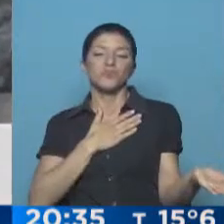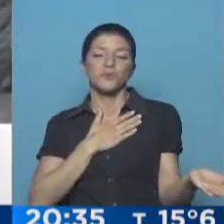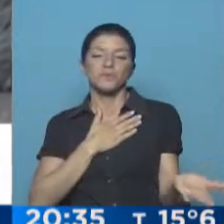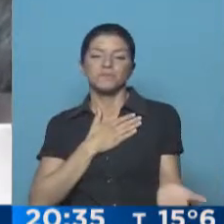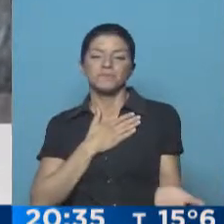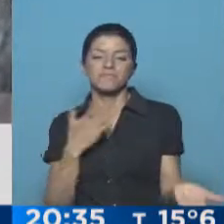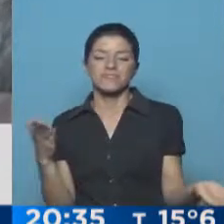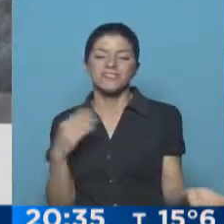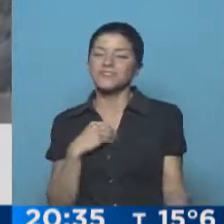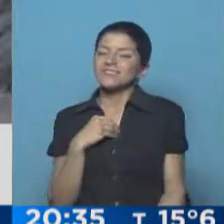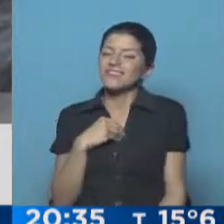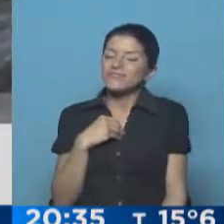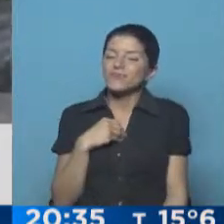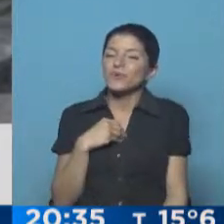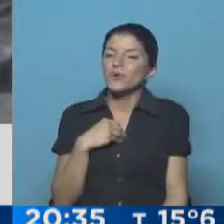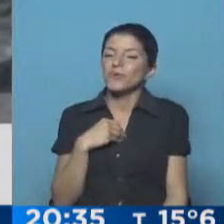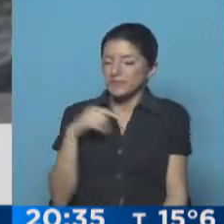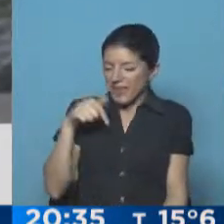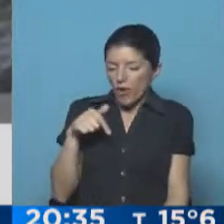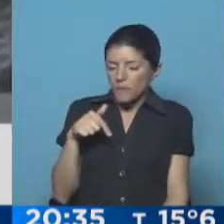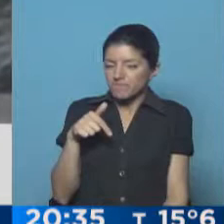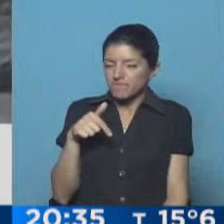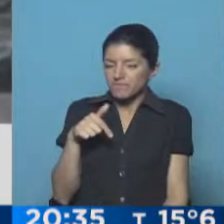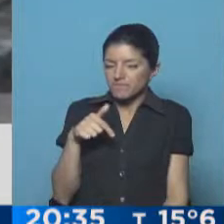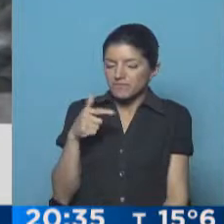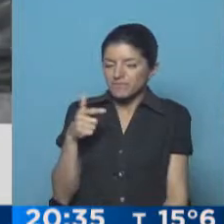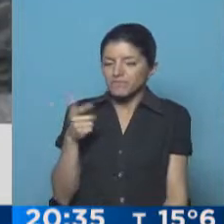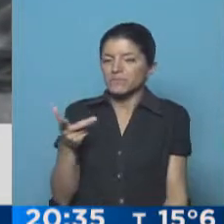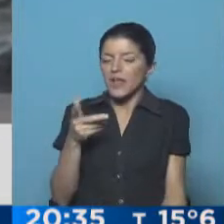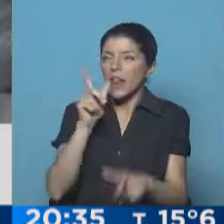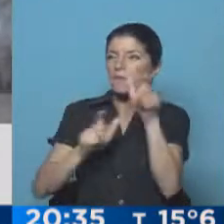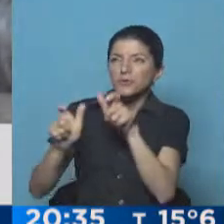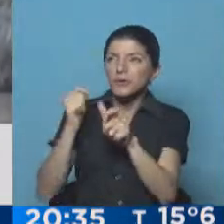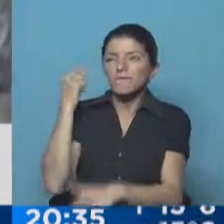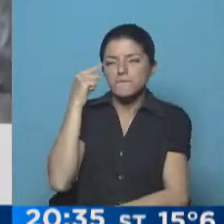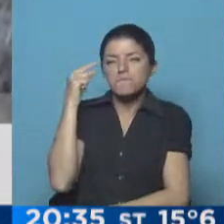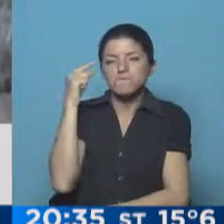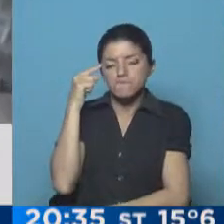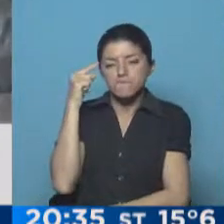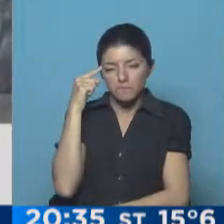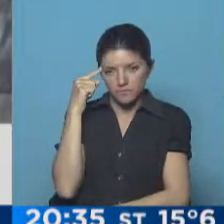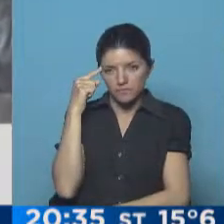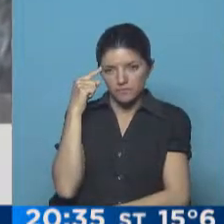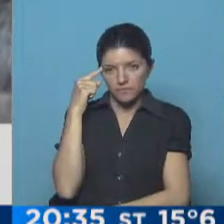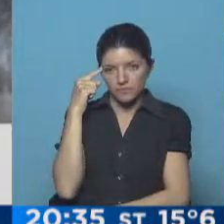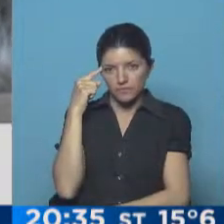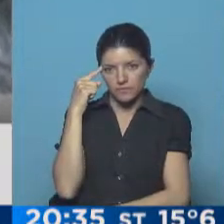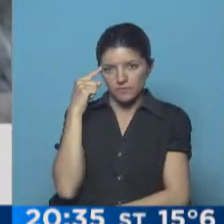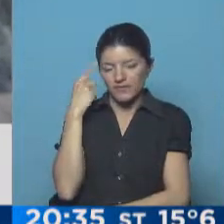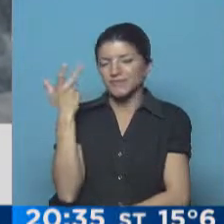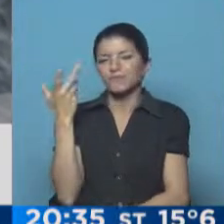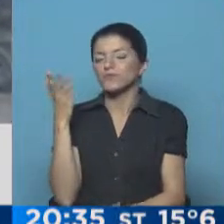siento que la gente por estos días está reflexionando mucho sobre